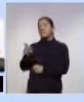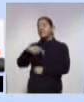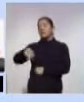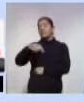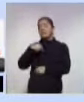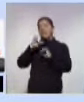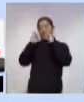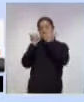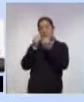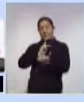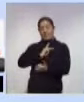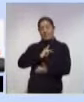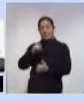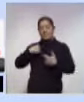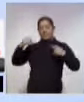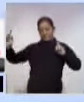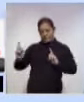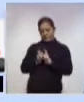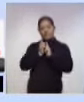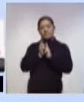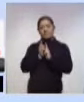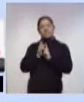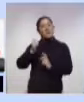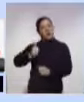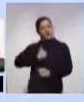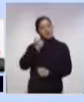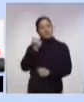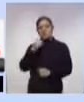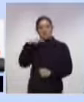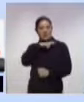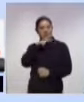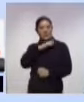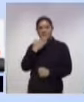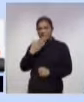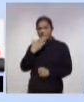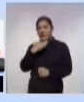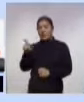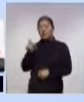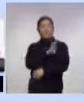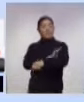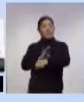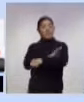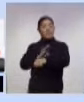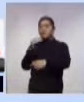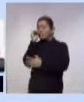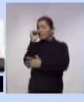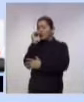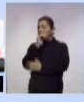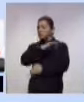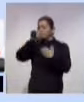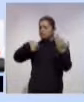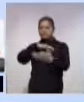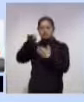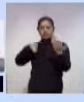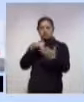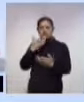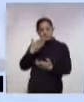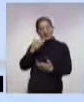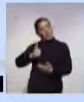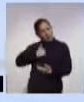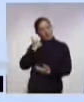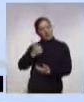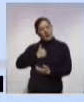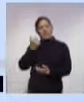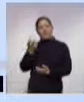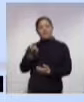a nuestra población a acercarse y aprovechar oportunamente los beneficios de manera gratuita que esta campaña